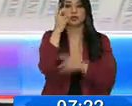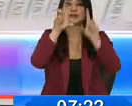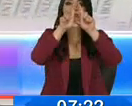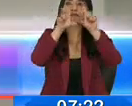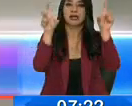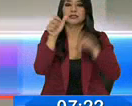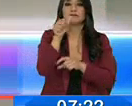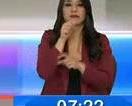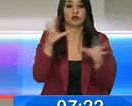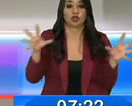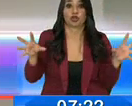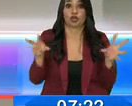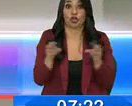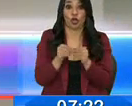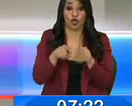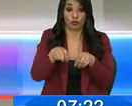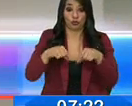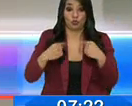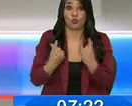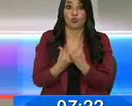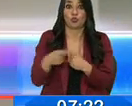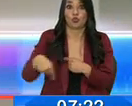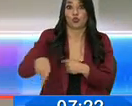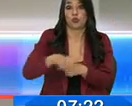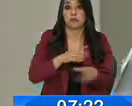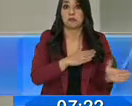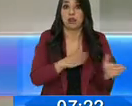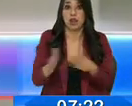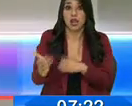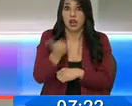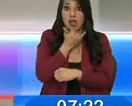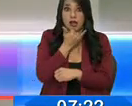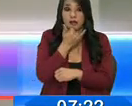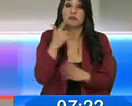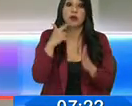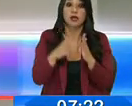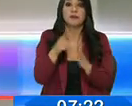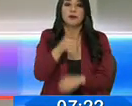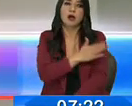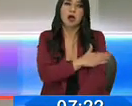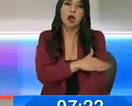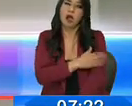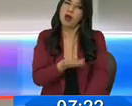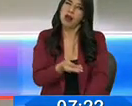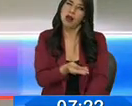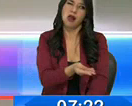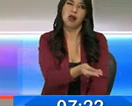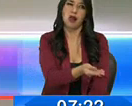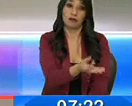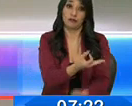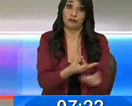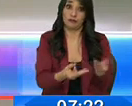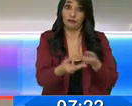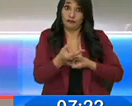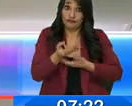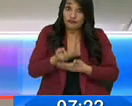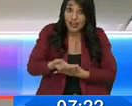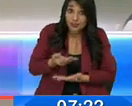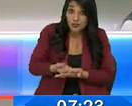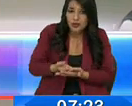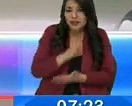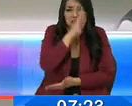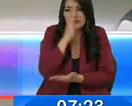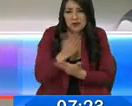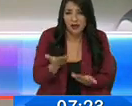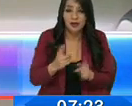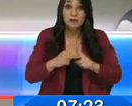privadas. Generalmente se conoce que el soborno no da factura, pues en este caso se ha podido evidenciar